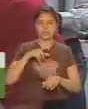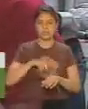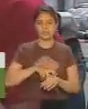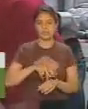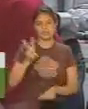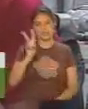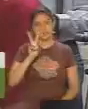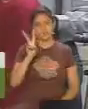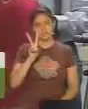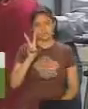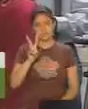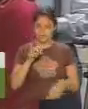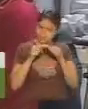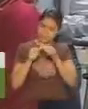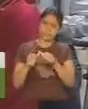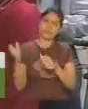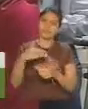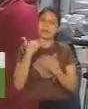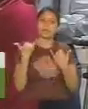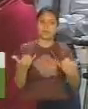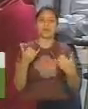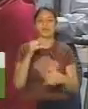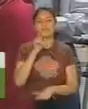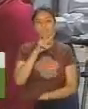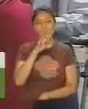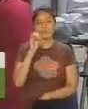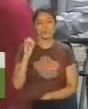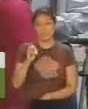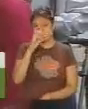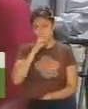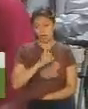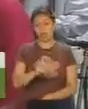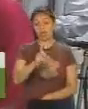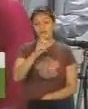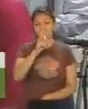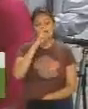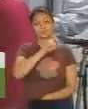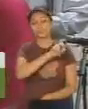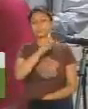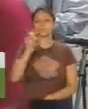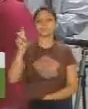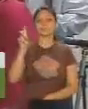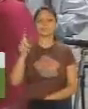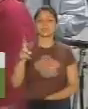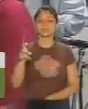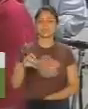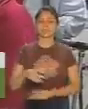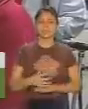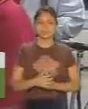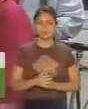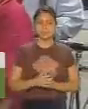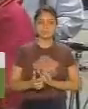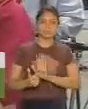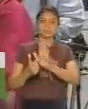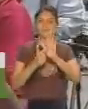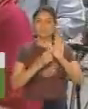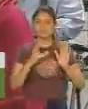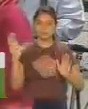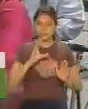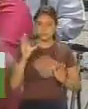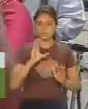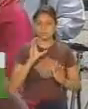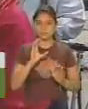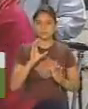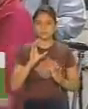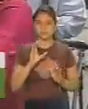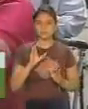patria. Vamos pues en este bicentenario a lucir una Caracas, provincia de